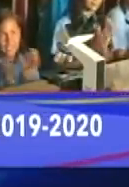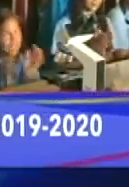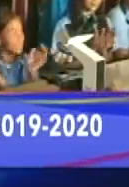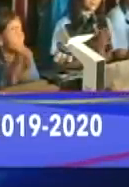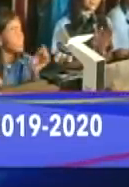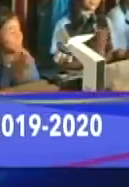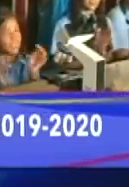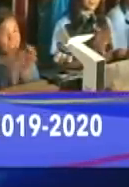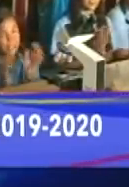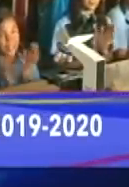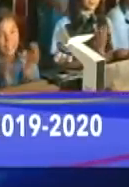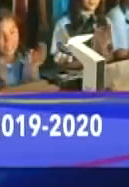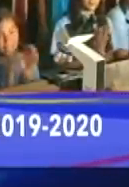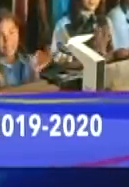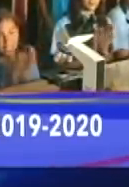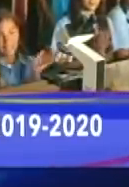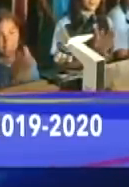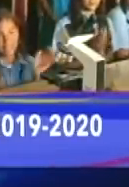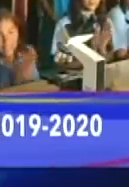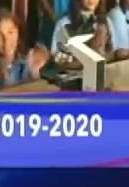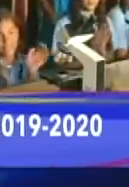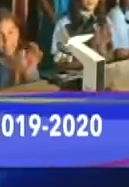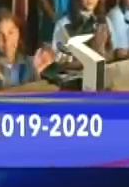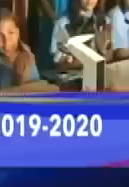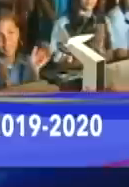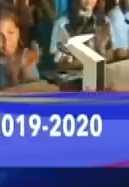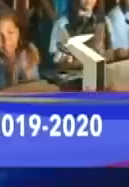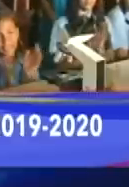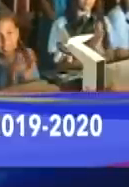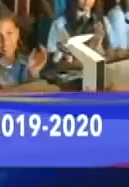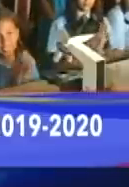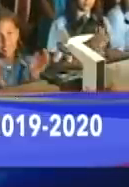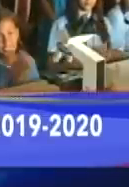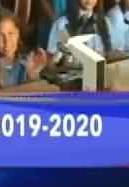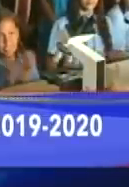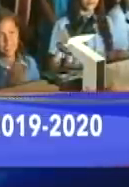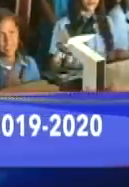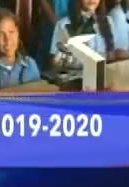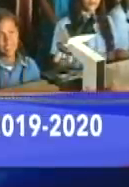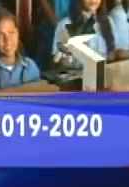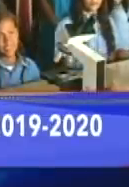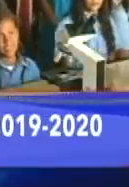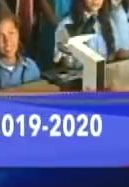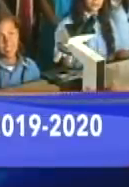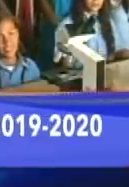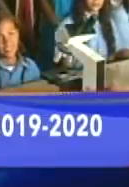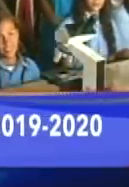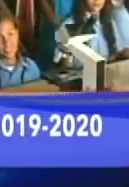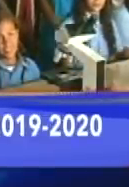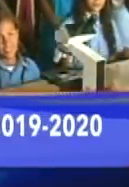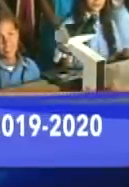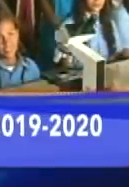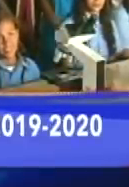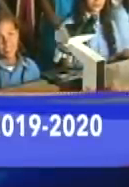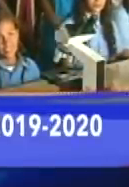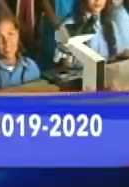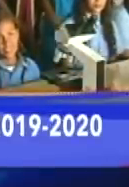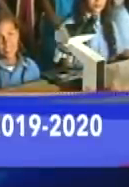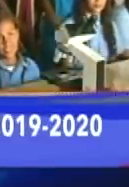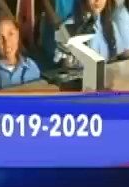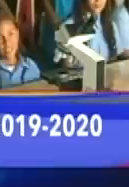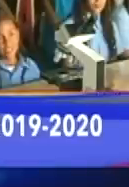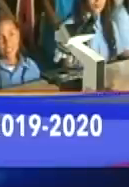la seguridad igualmente la profesora sivira la directora del plantel